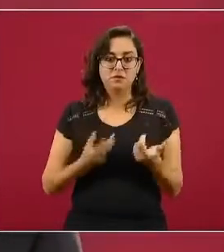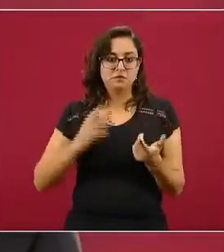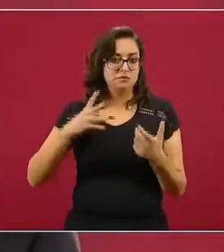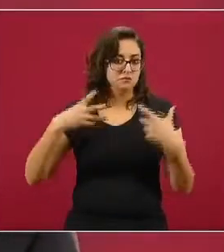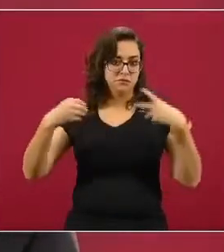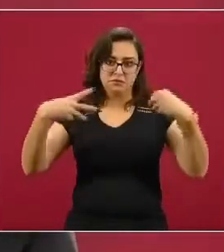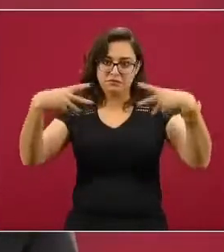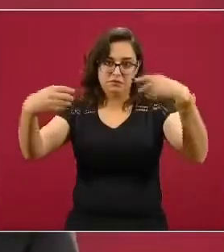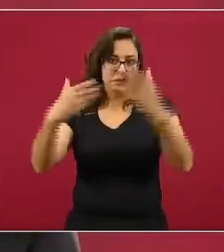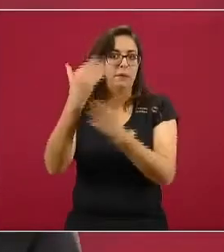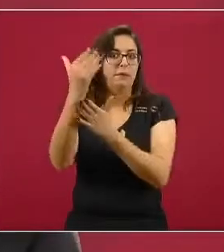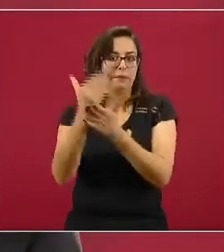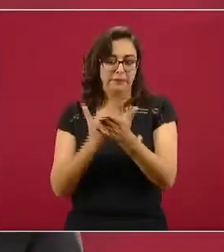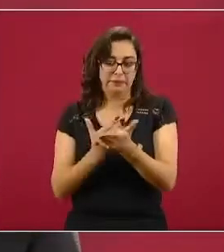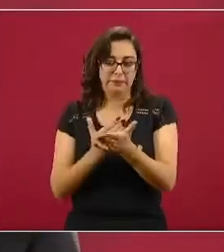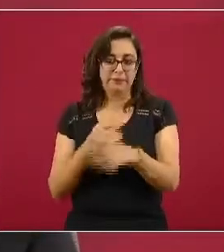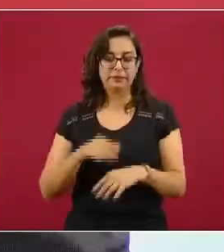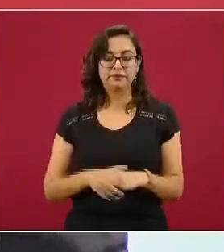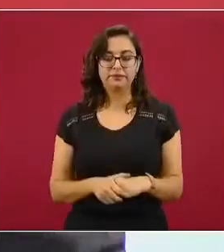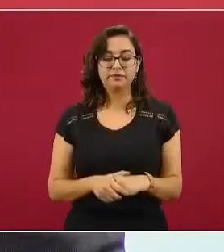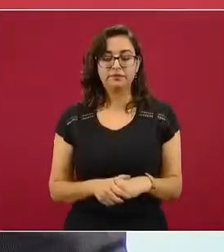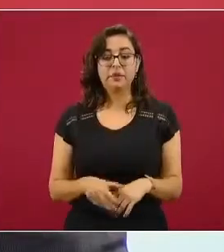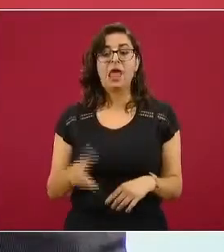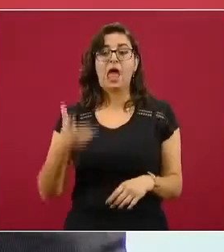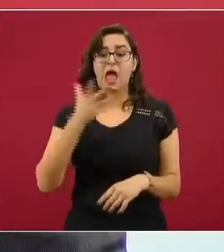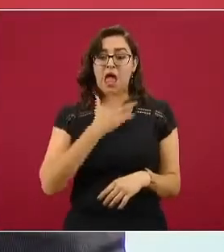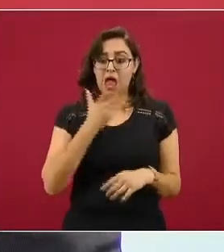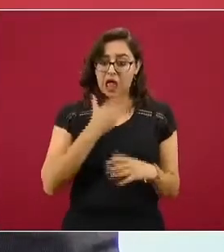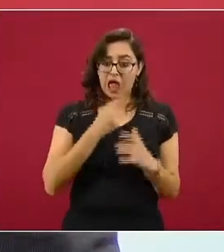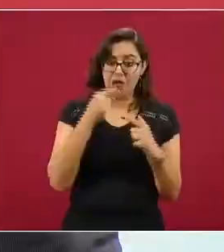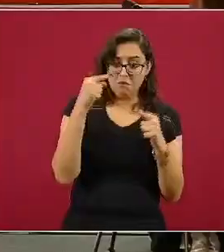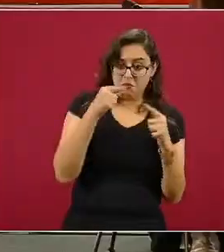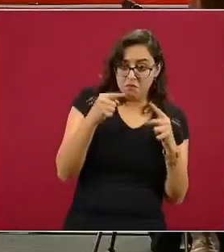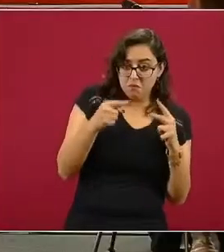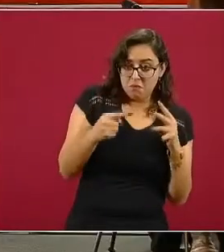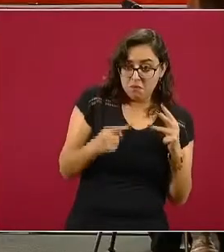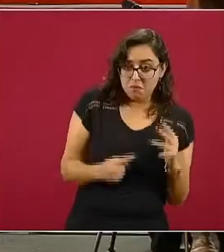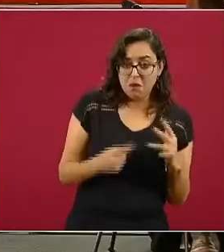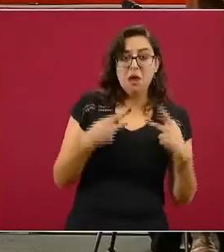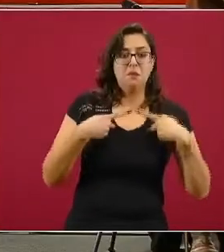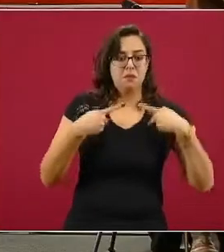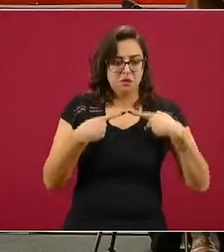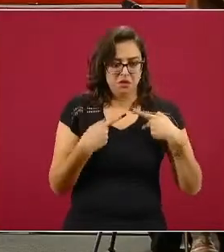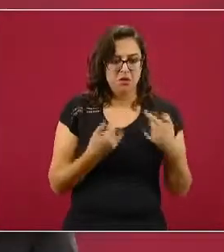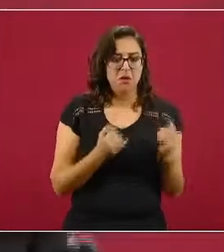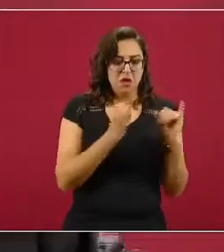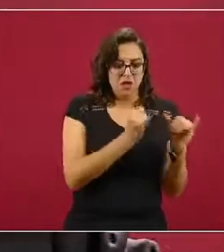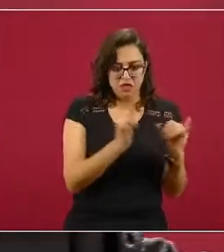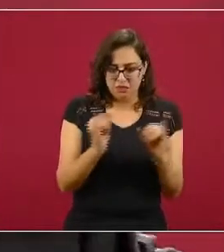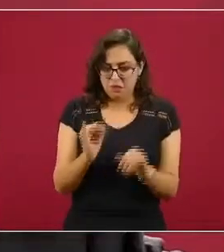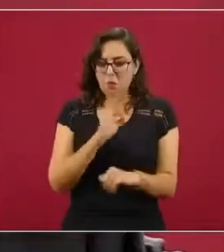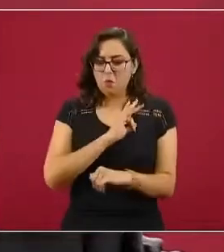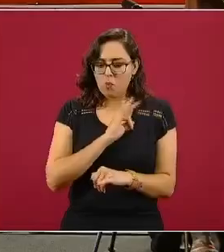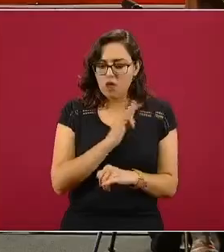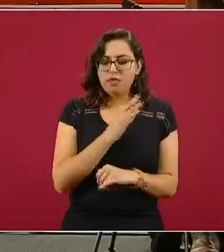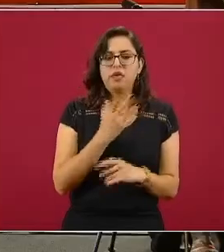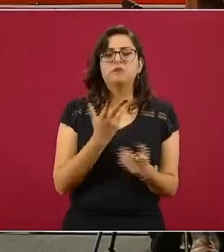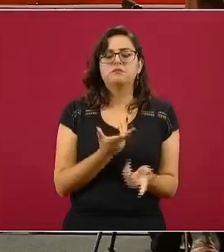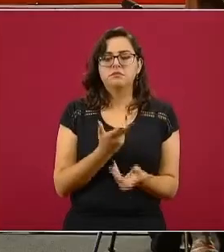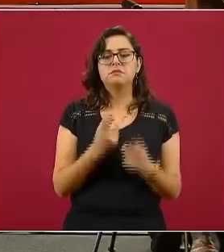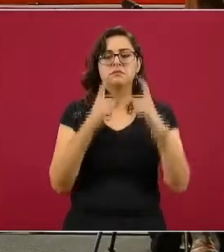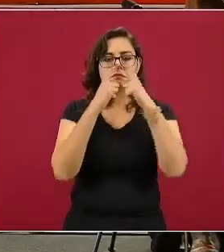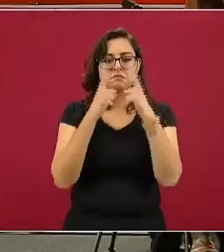personas. Entonces, reiteramos, hay medidas que pueden ejecutar los individuos, el cubrebocas, la sana